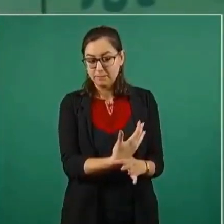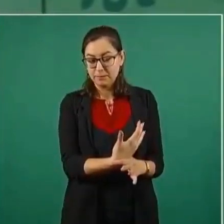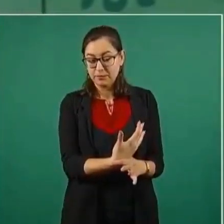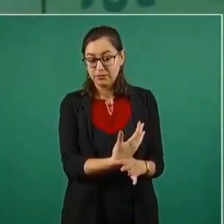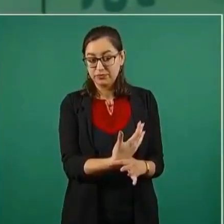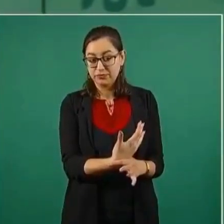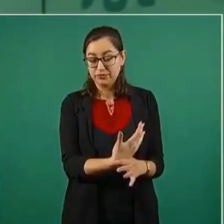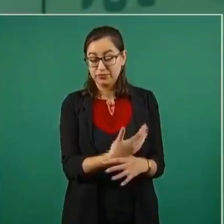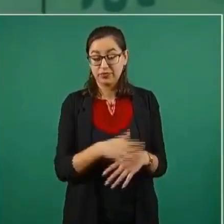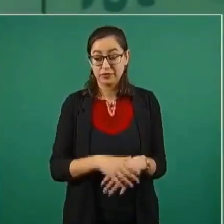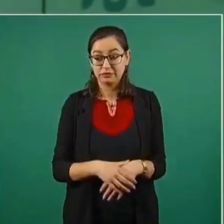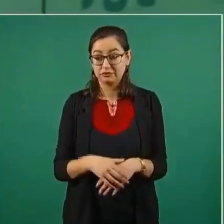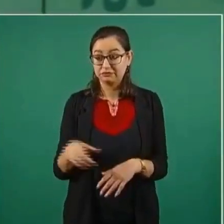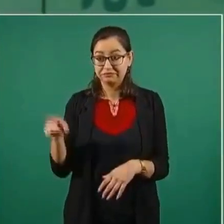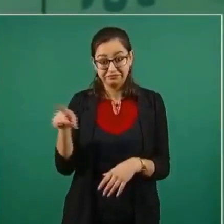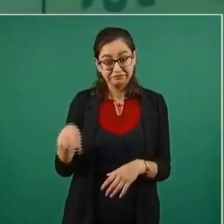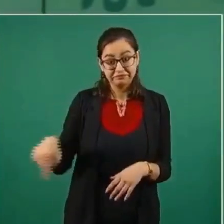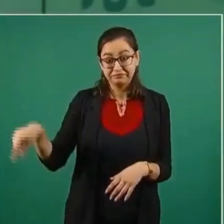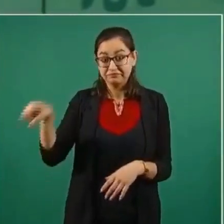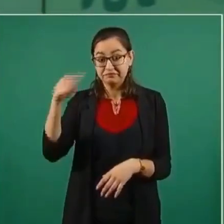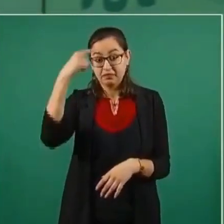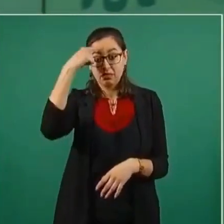se idiotiza.